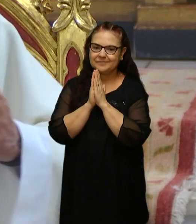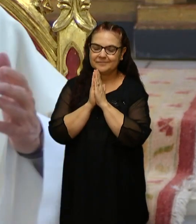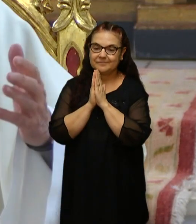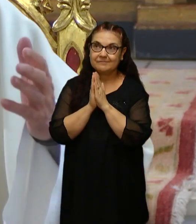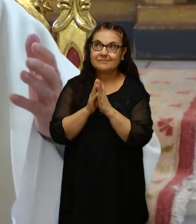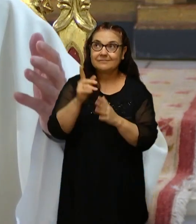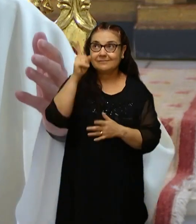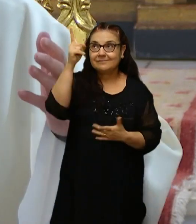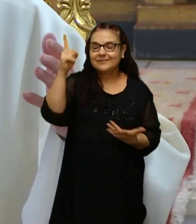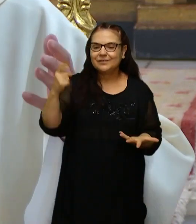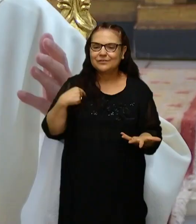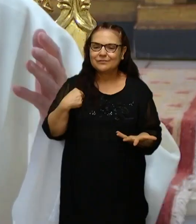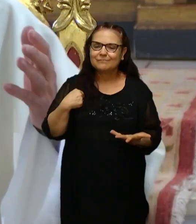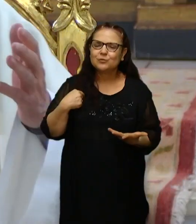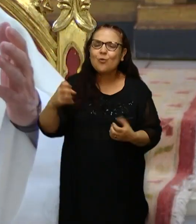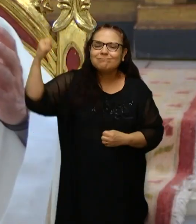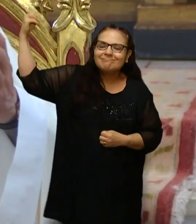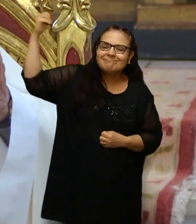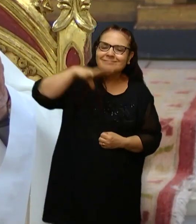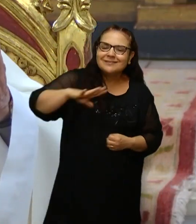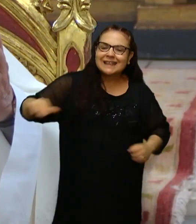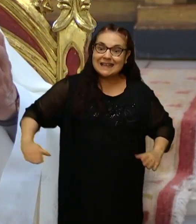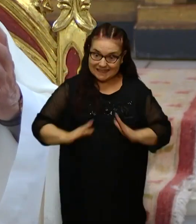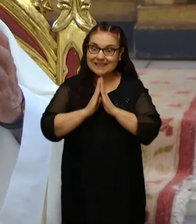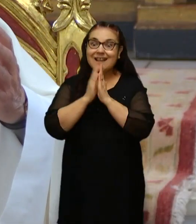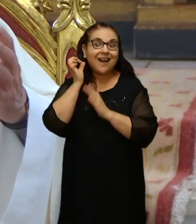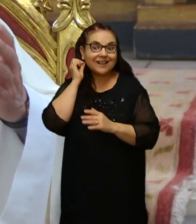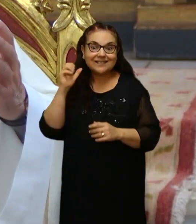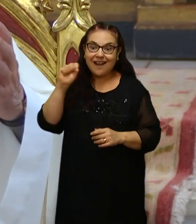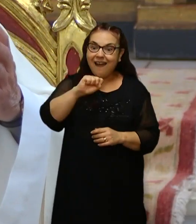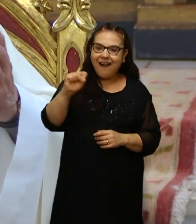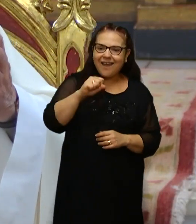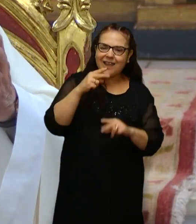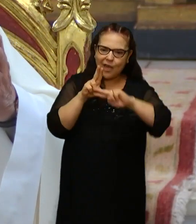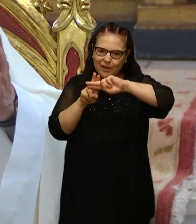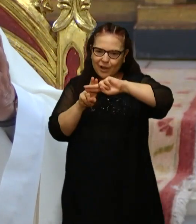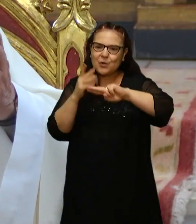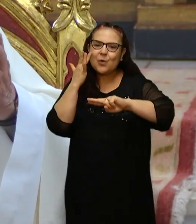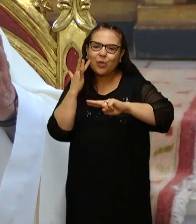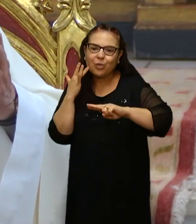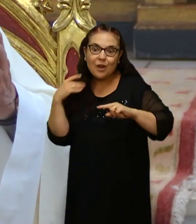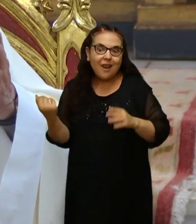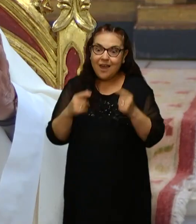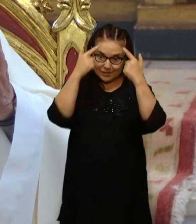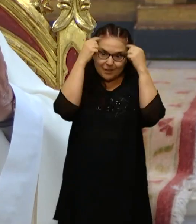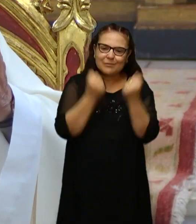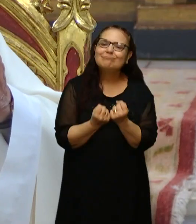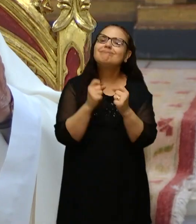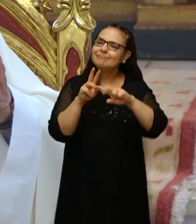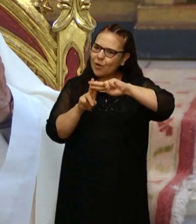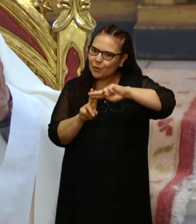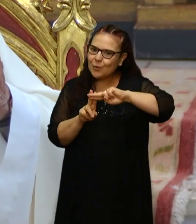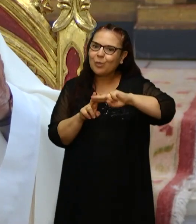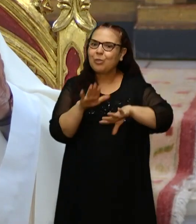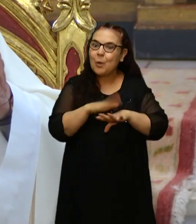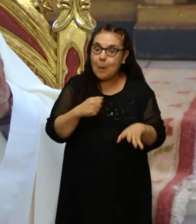Oh Dios, que iluminaste a Santa Ángela de la Cruz Virgen con la sabiduría de la cruz,